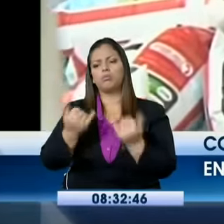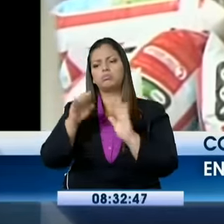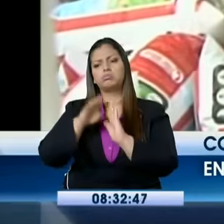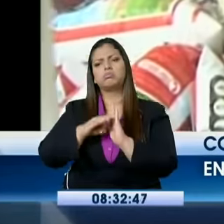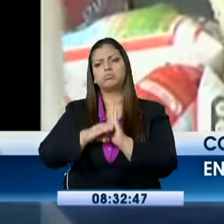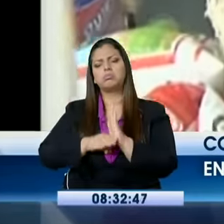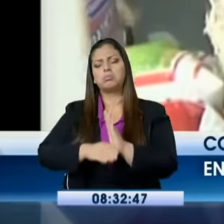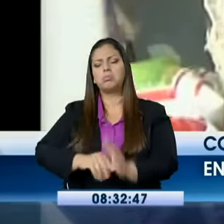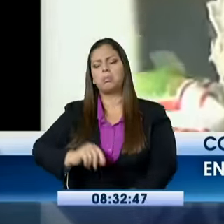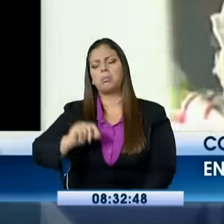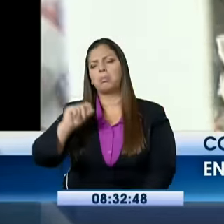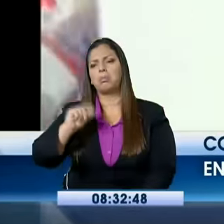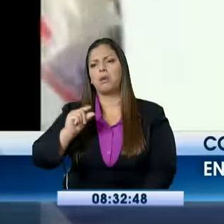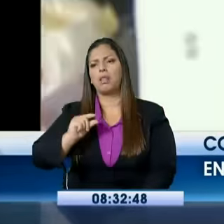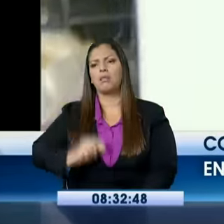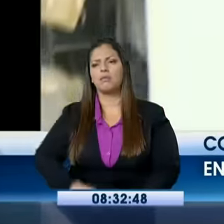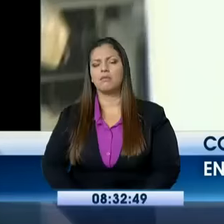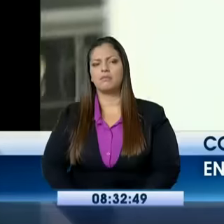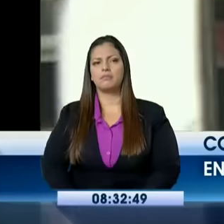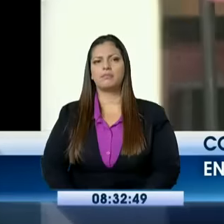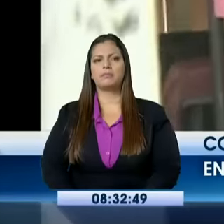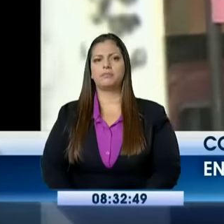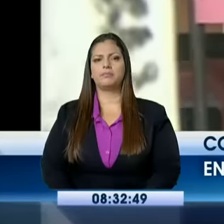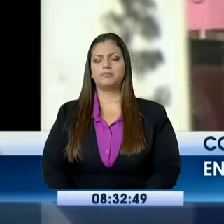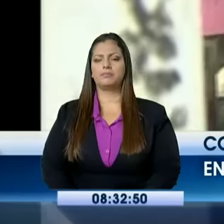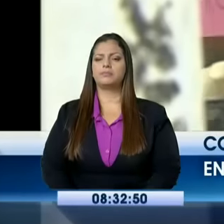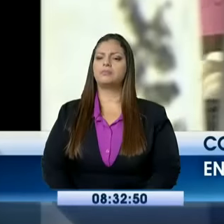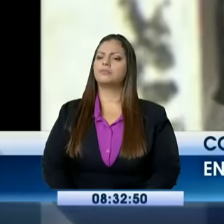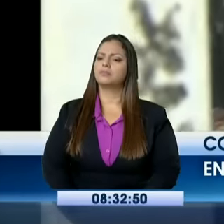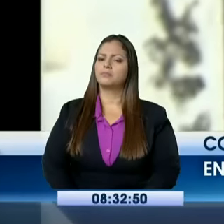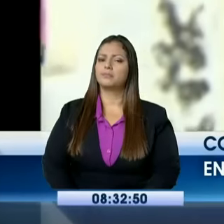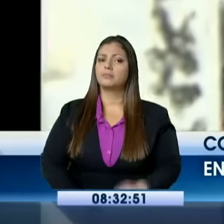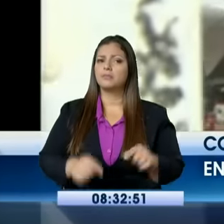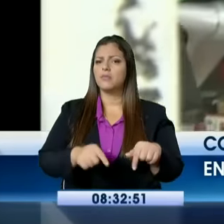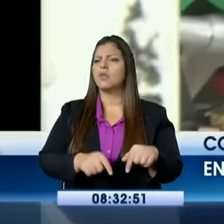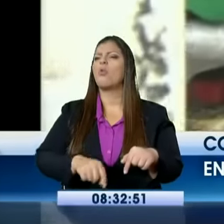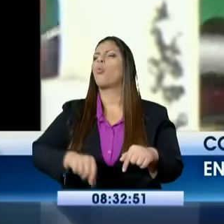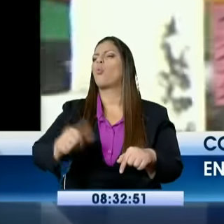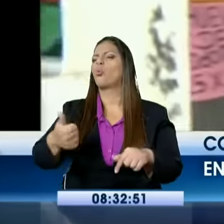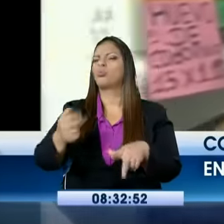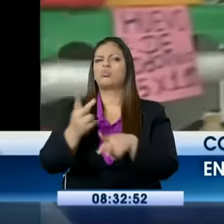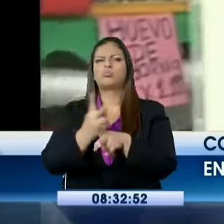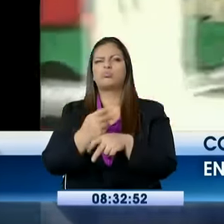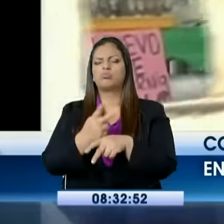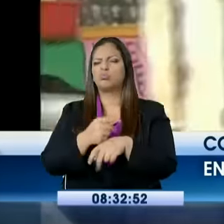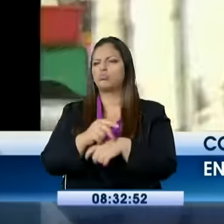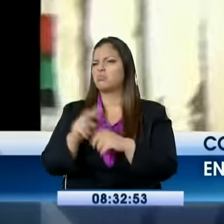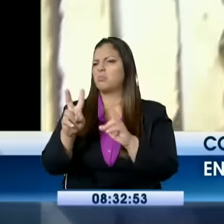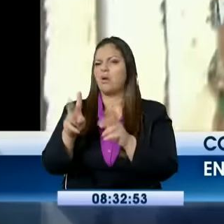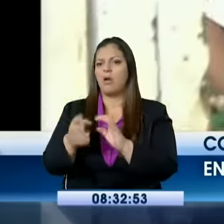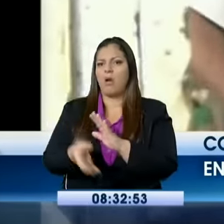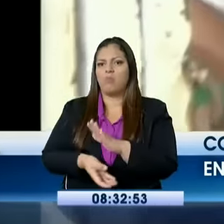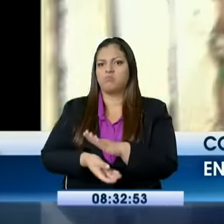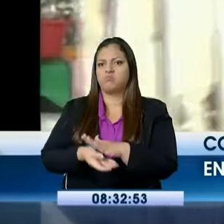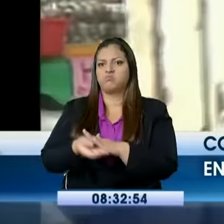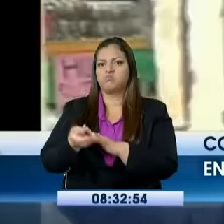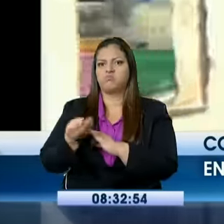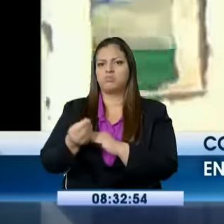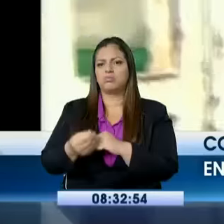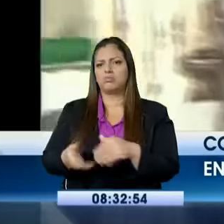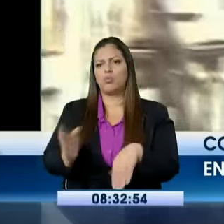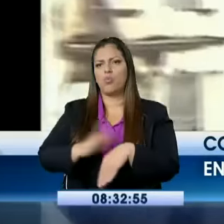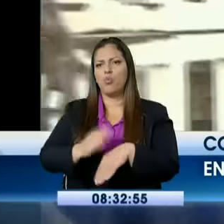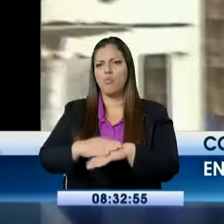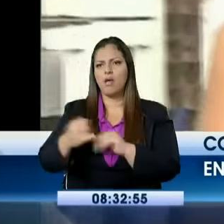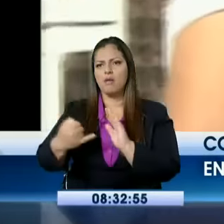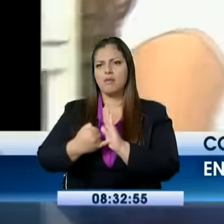son productos de primera necesidad en las tiendas. ¿Otro tipo de productos que usted haya notado un incremento de precio por el IVA? No, no, aquí no hay ningún